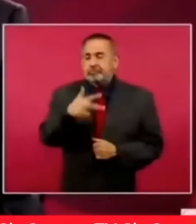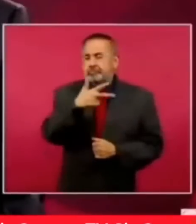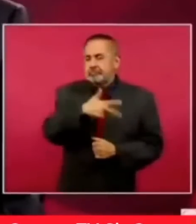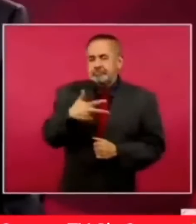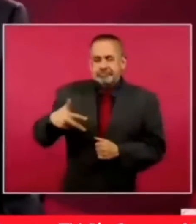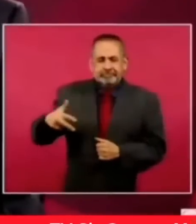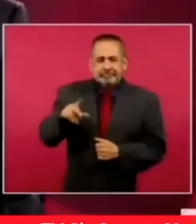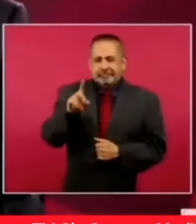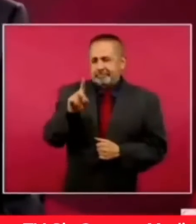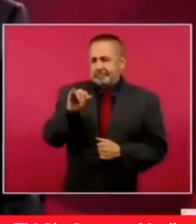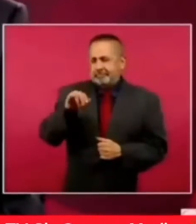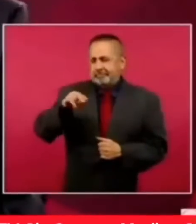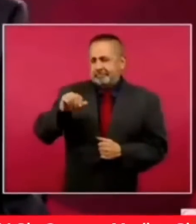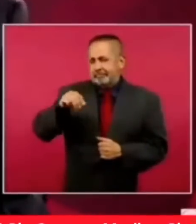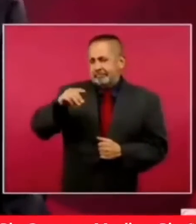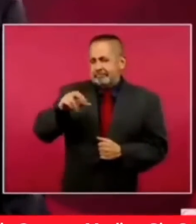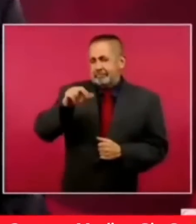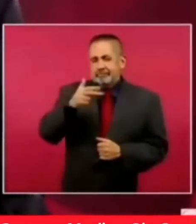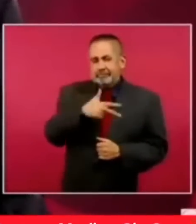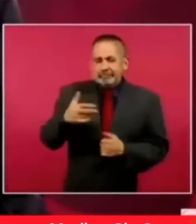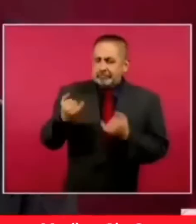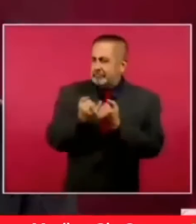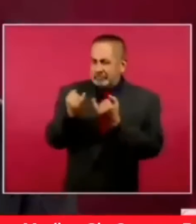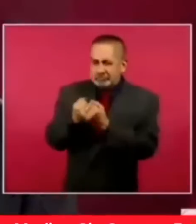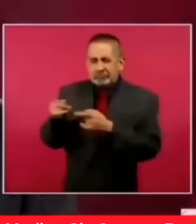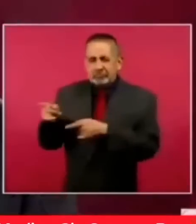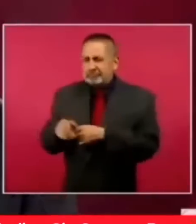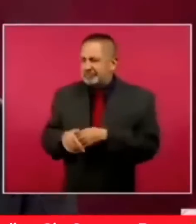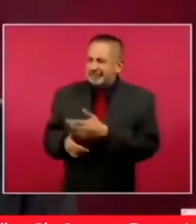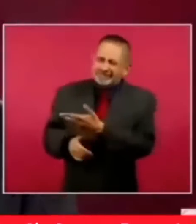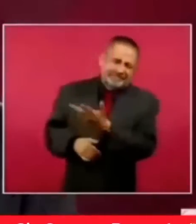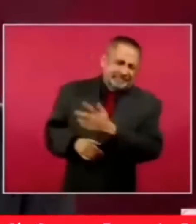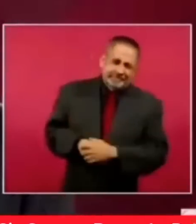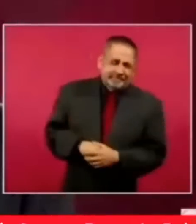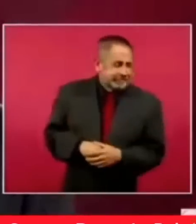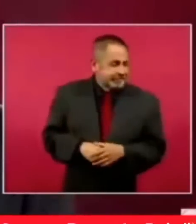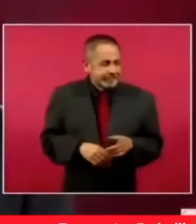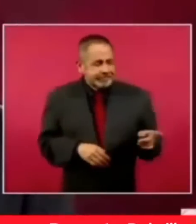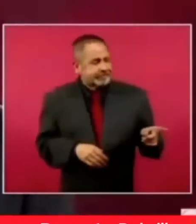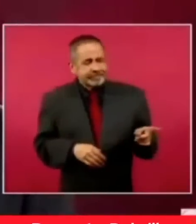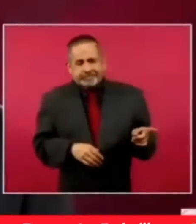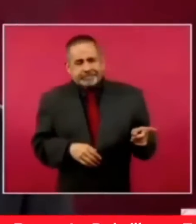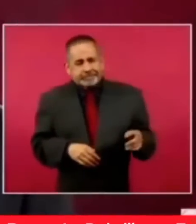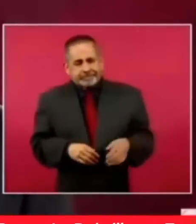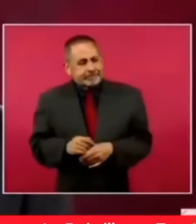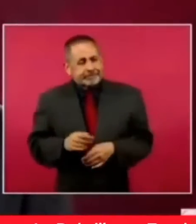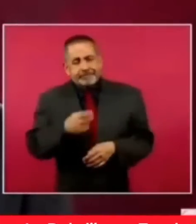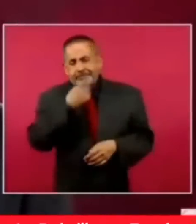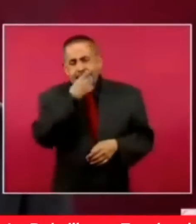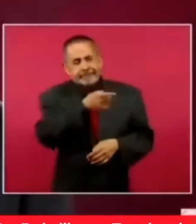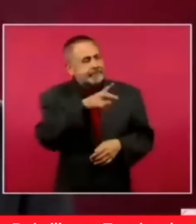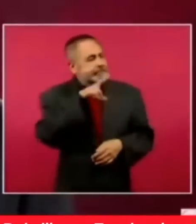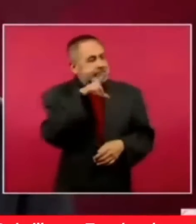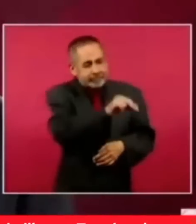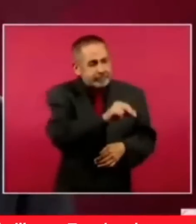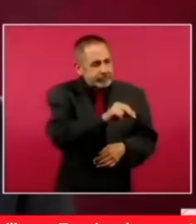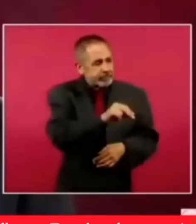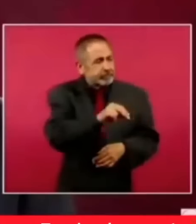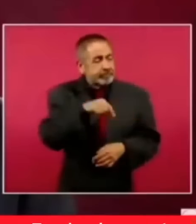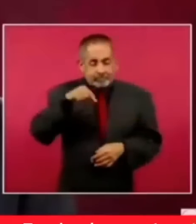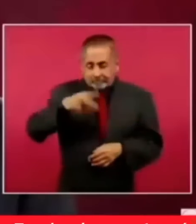Dinamarca, ¿sí? De los daneses. Ya dije que no va a ser como el de Dinamarca, sino va a ser